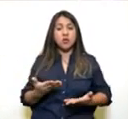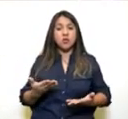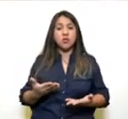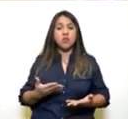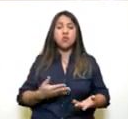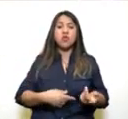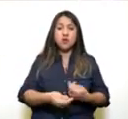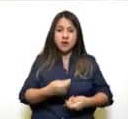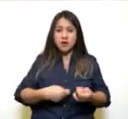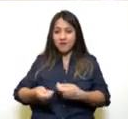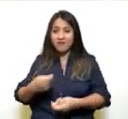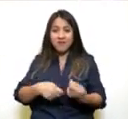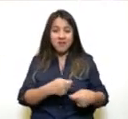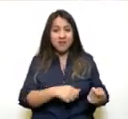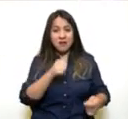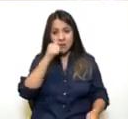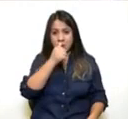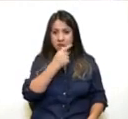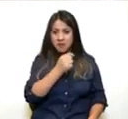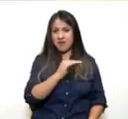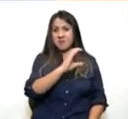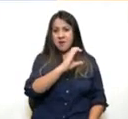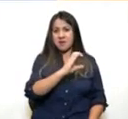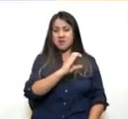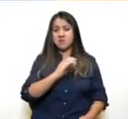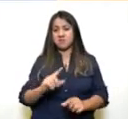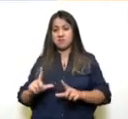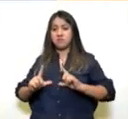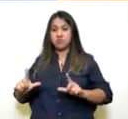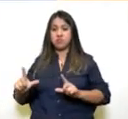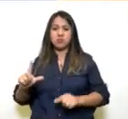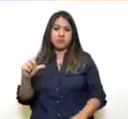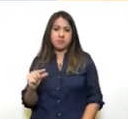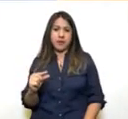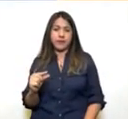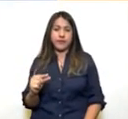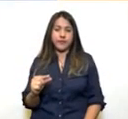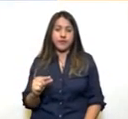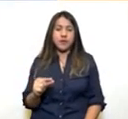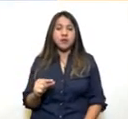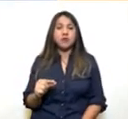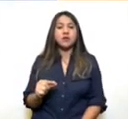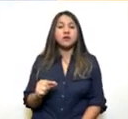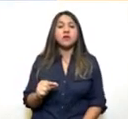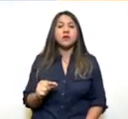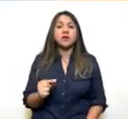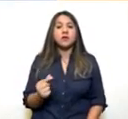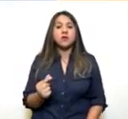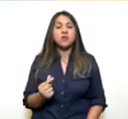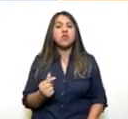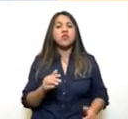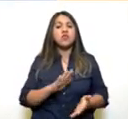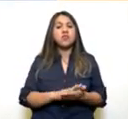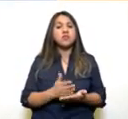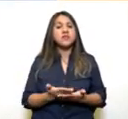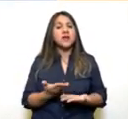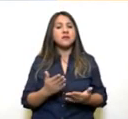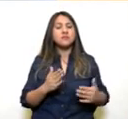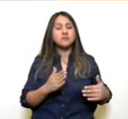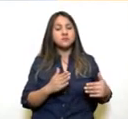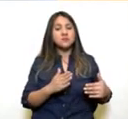narcotraficante la alcaldesa cuanto ha arraigado el narcotráfico cómo ha sido el proceso de